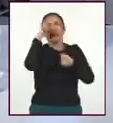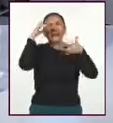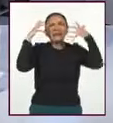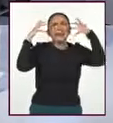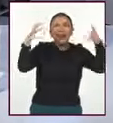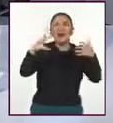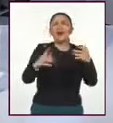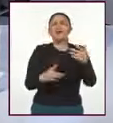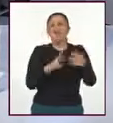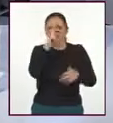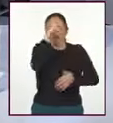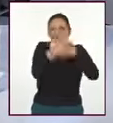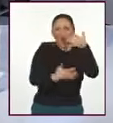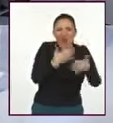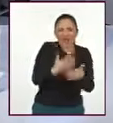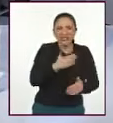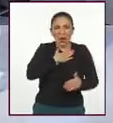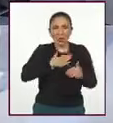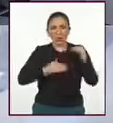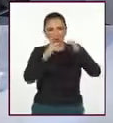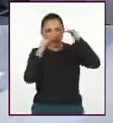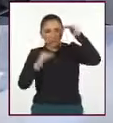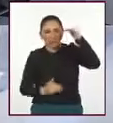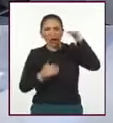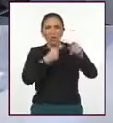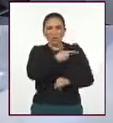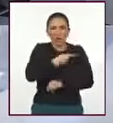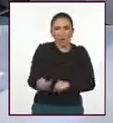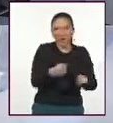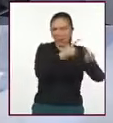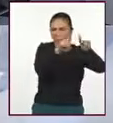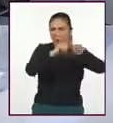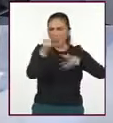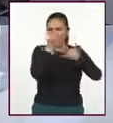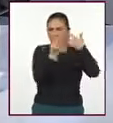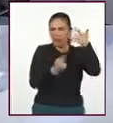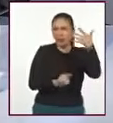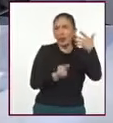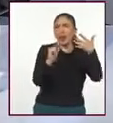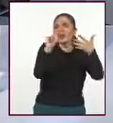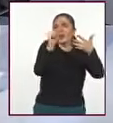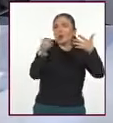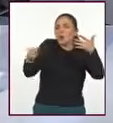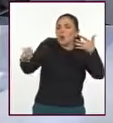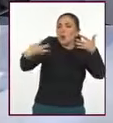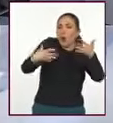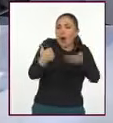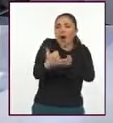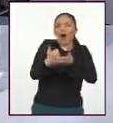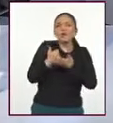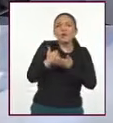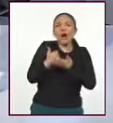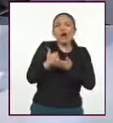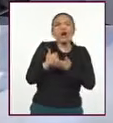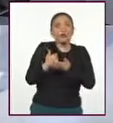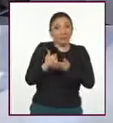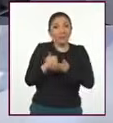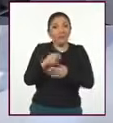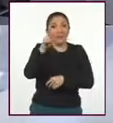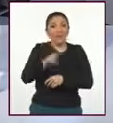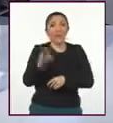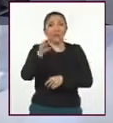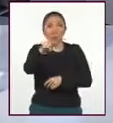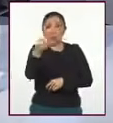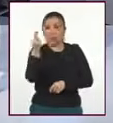de desigualdad, de pobreza, etcétera, pues es como una partecita de lo que se va resolviendo. Evidentemente, si alguien requiere ir